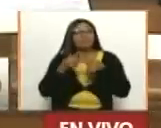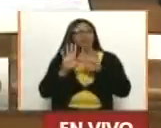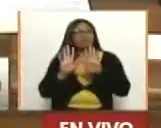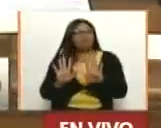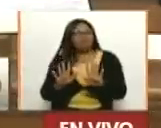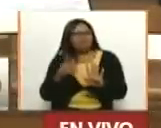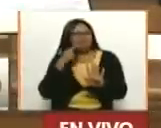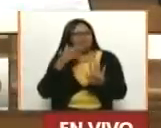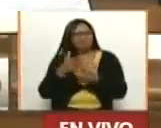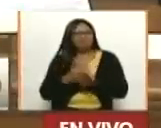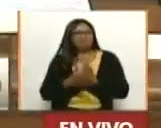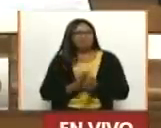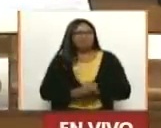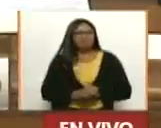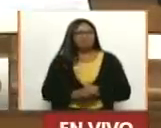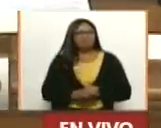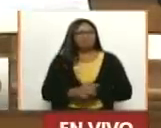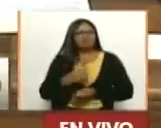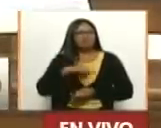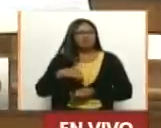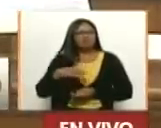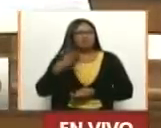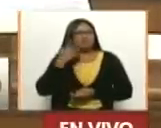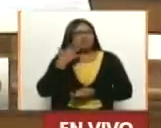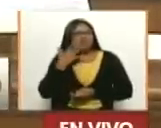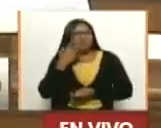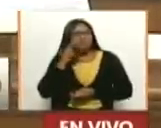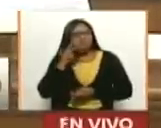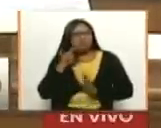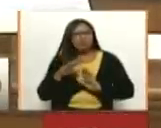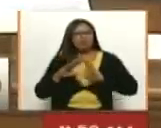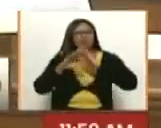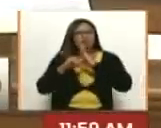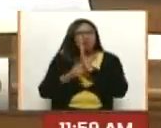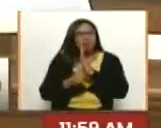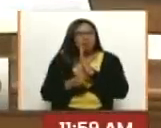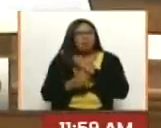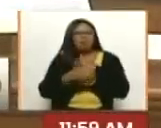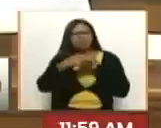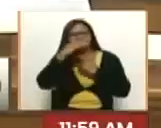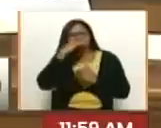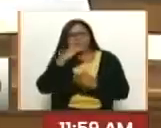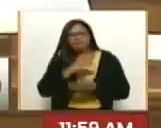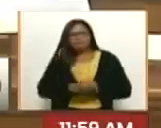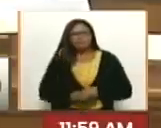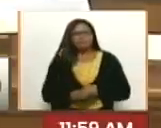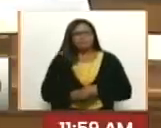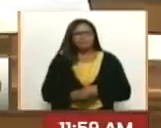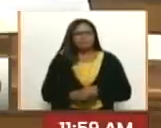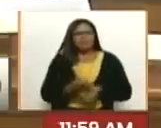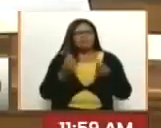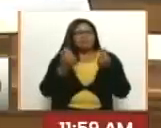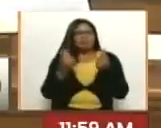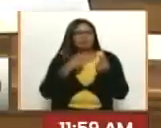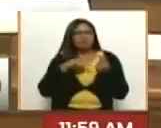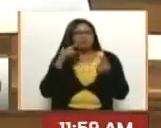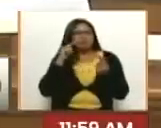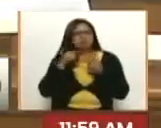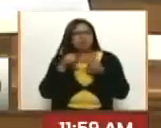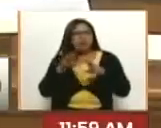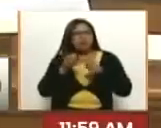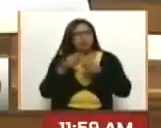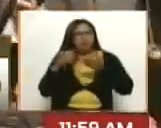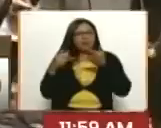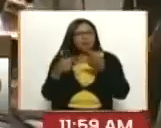como en los casos, por ejemplo, de corrupción, el dinero con el cual han sido adquiridos